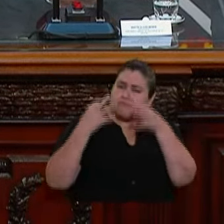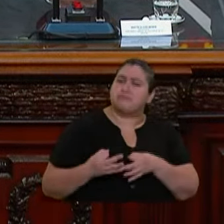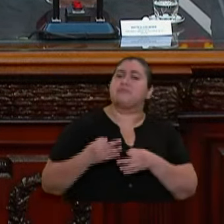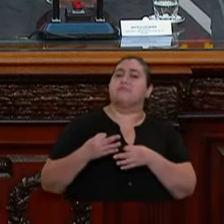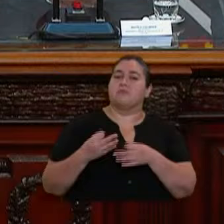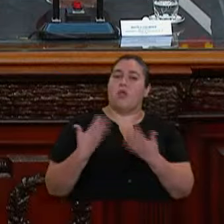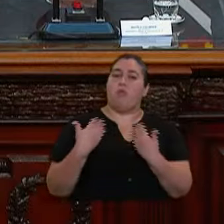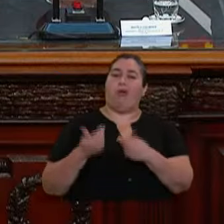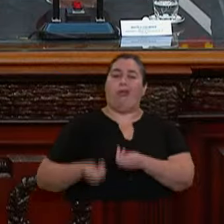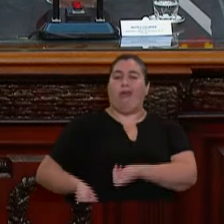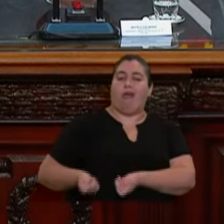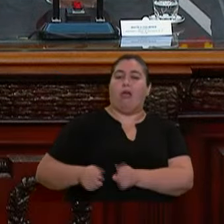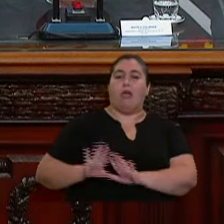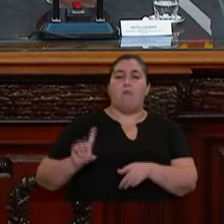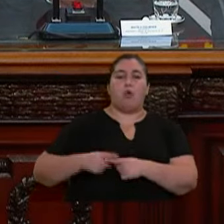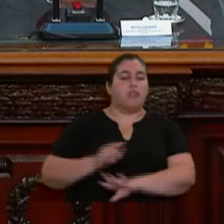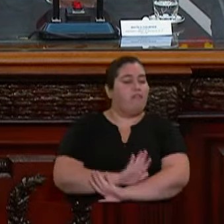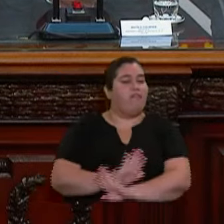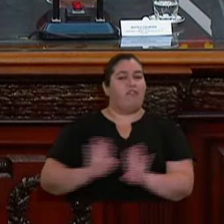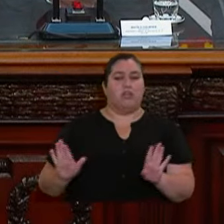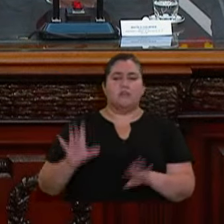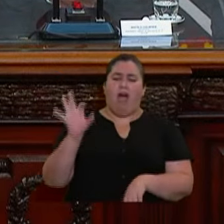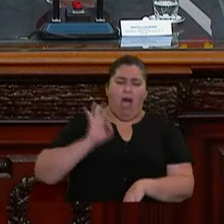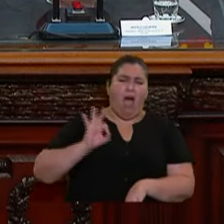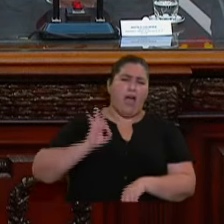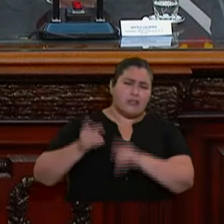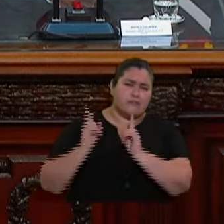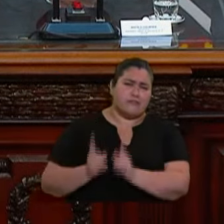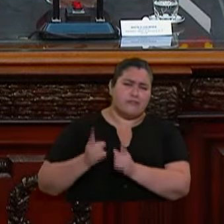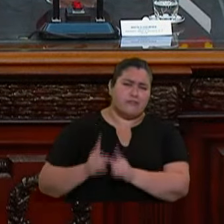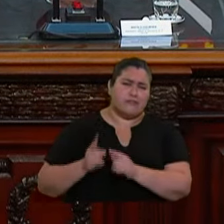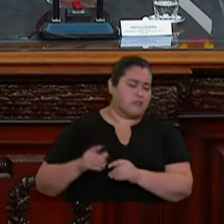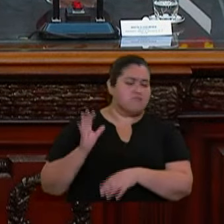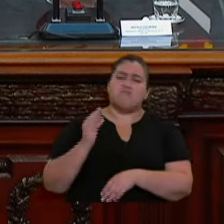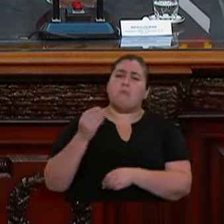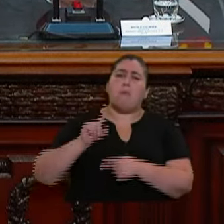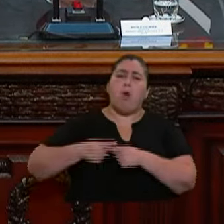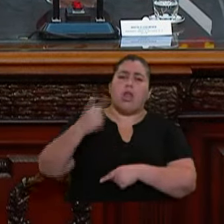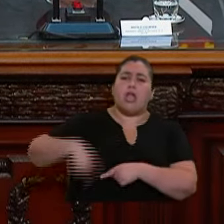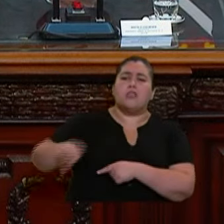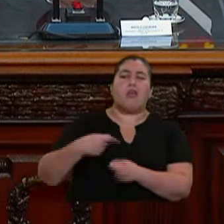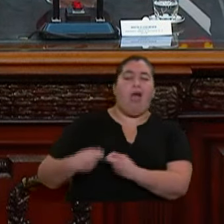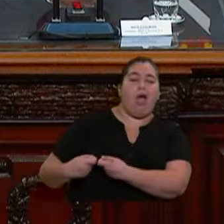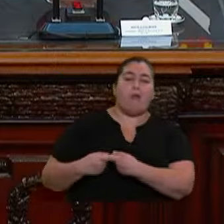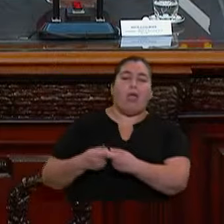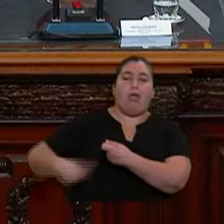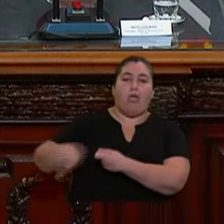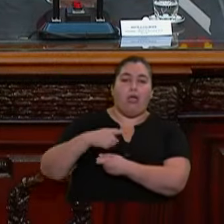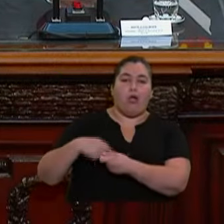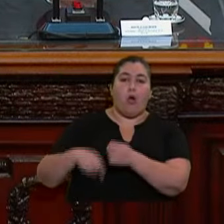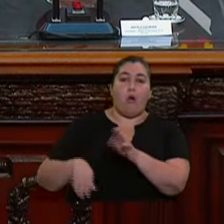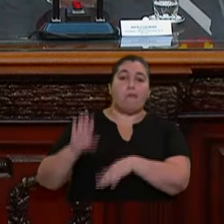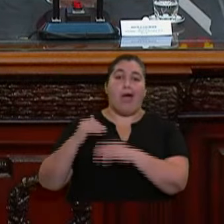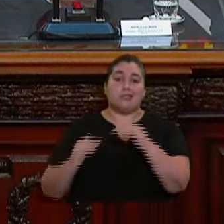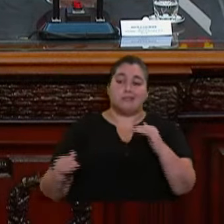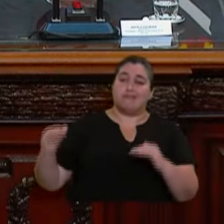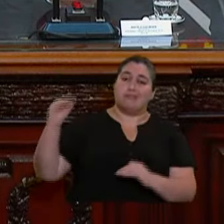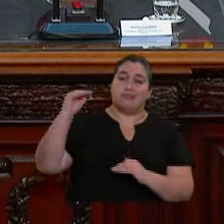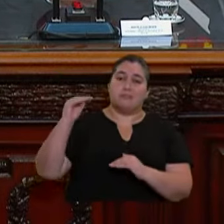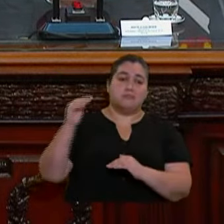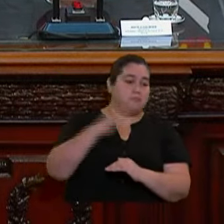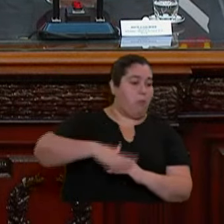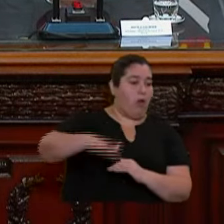apartheid político que hay en la Argentina desde hace décadas, un régimen en que los políticos y sus amigos son ciudadanos de primera y